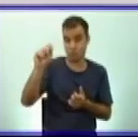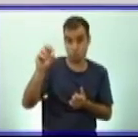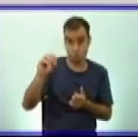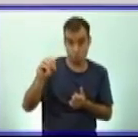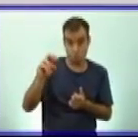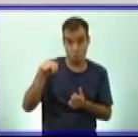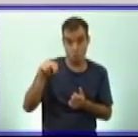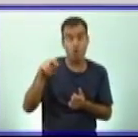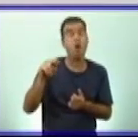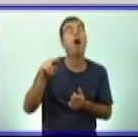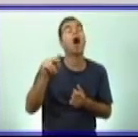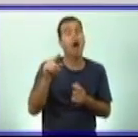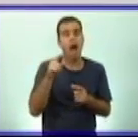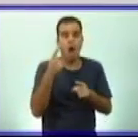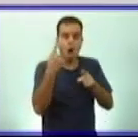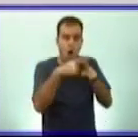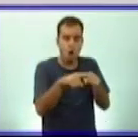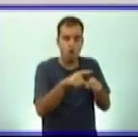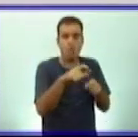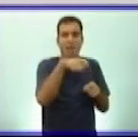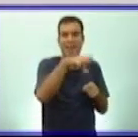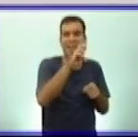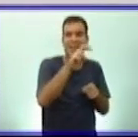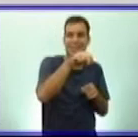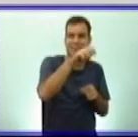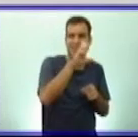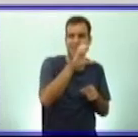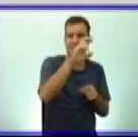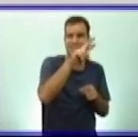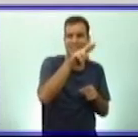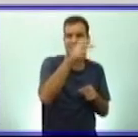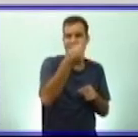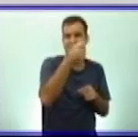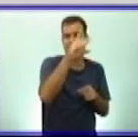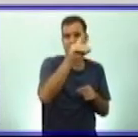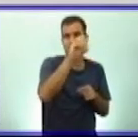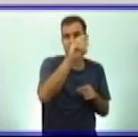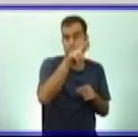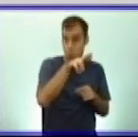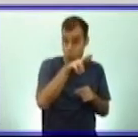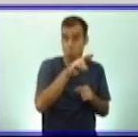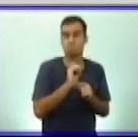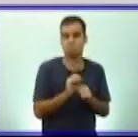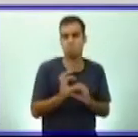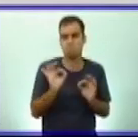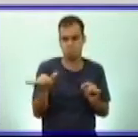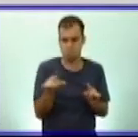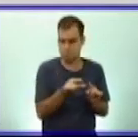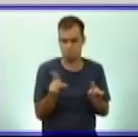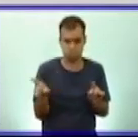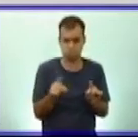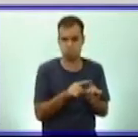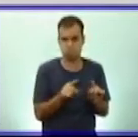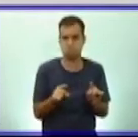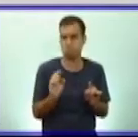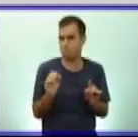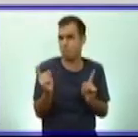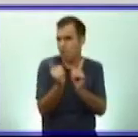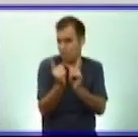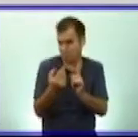el generador. Entonces, seguir la misma ideas del resumen